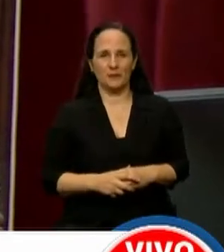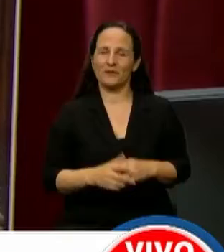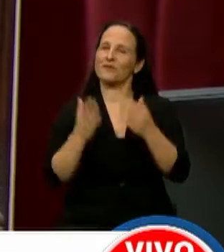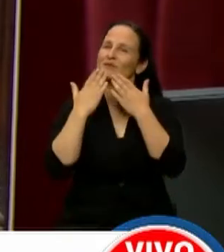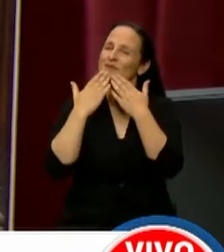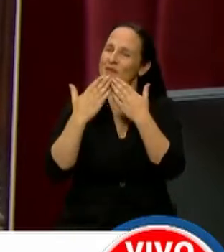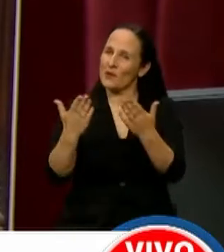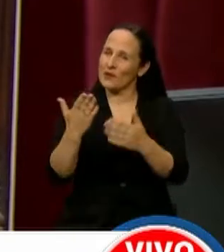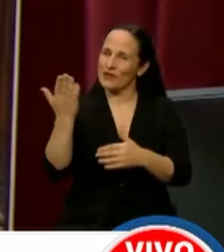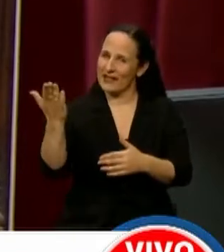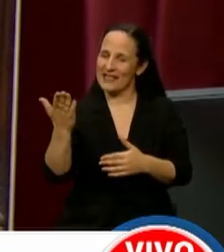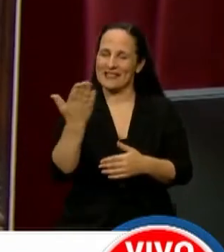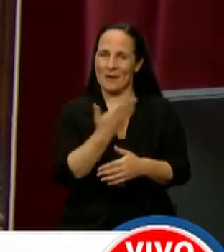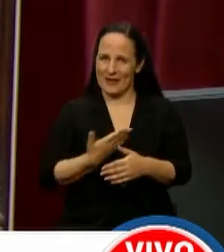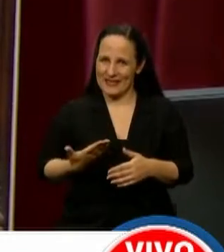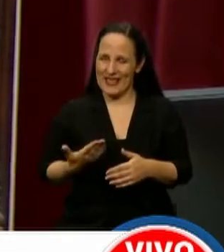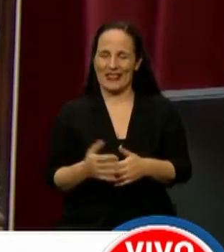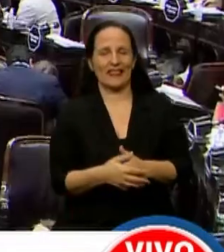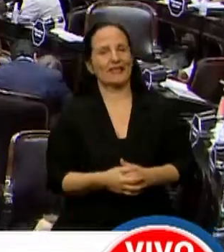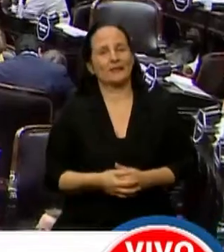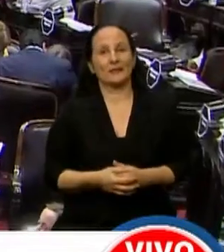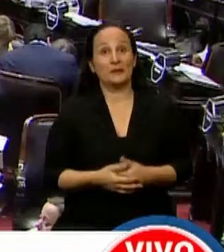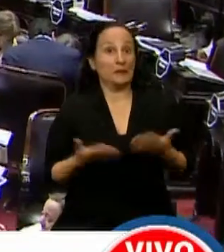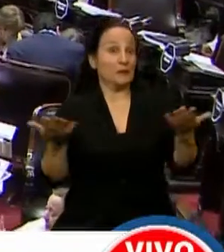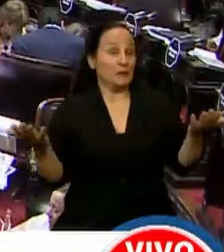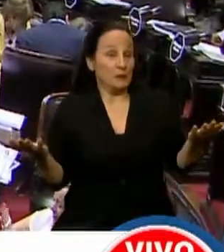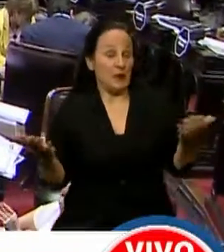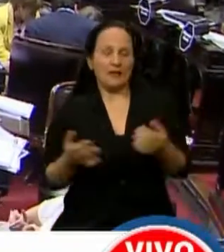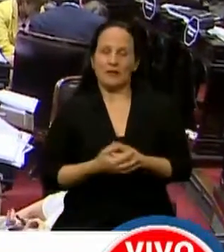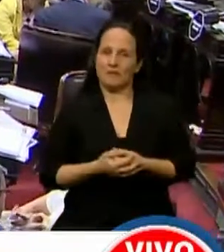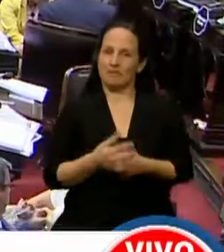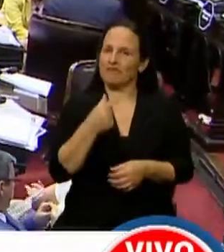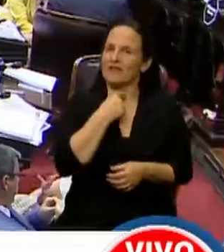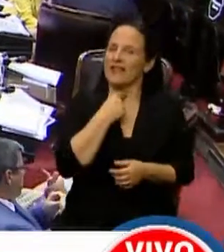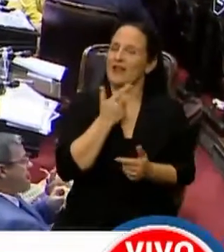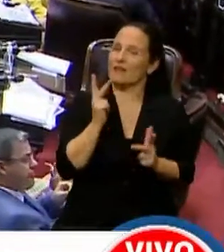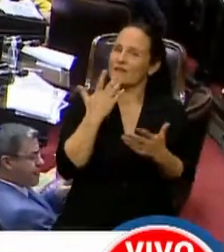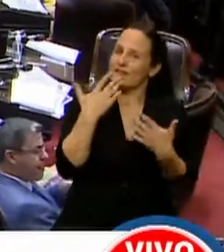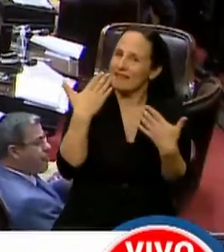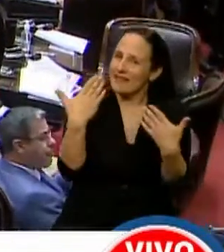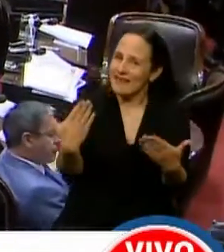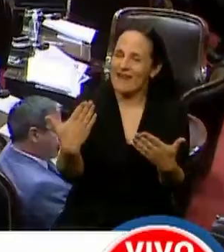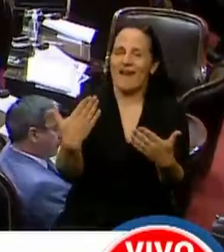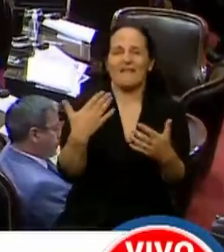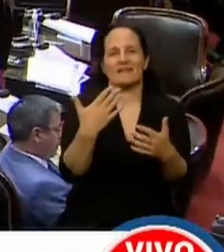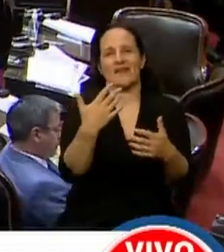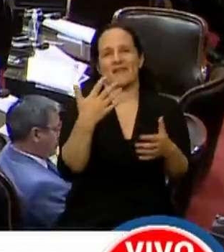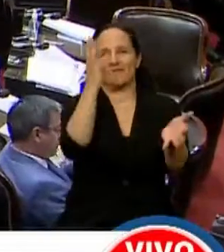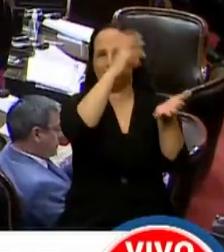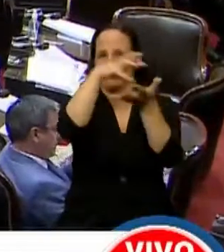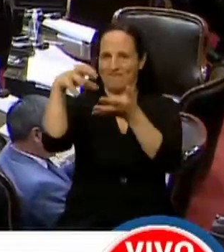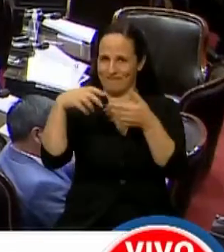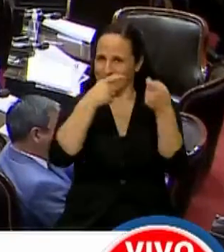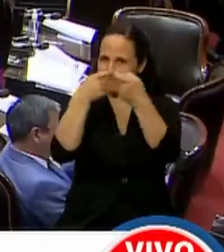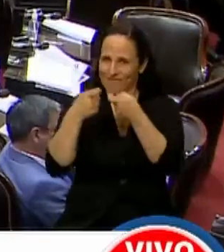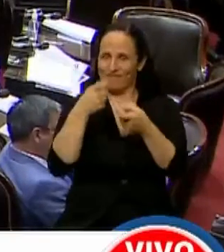Muchas gracias, presidente. Bueno, antes que nada quisiera agradecer, bueno, a todas las organizaciones que